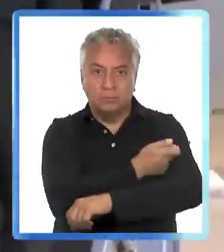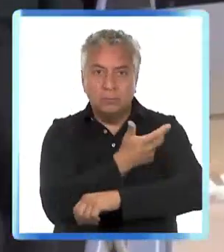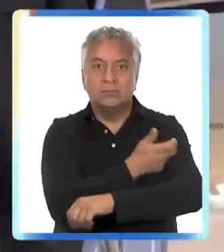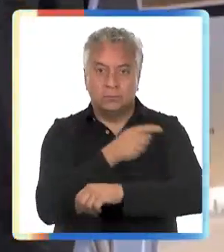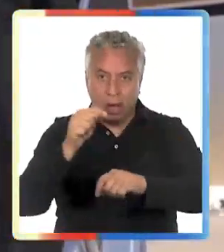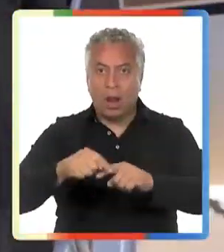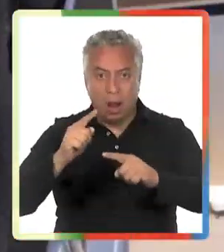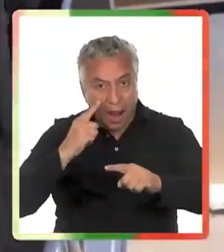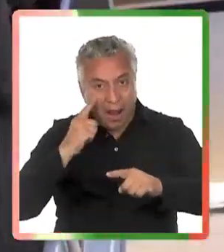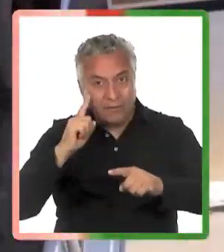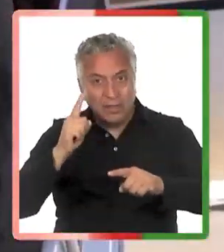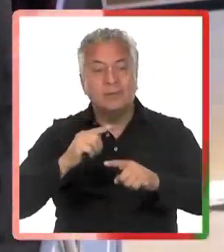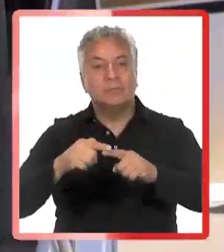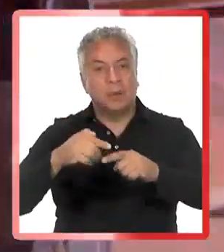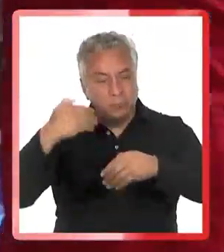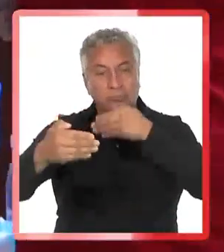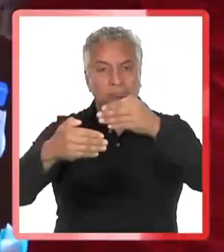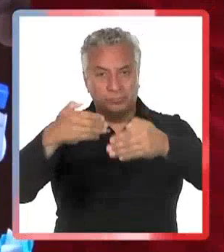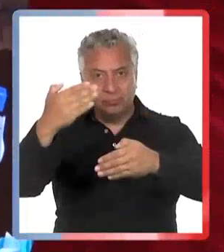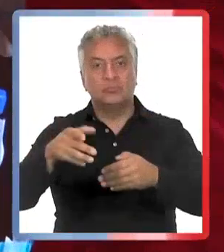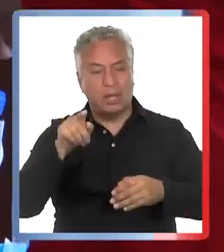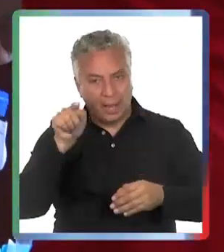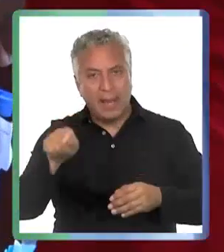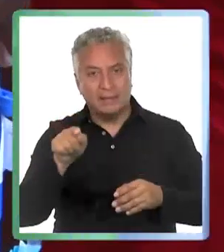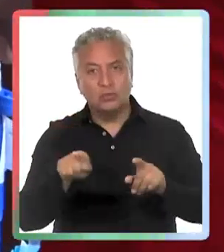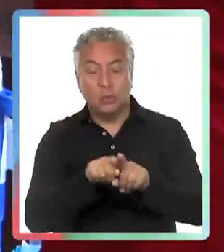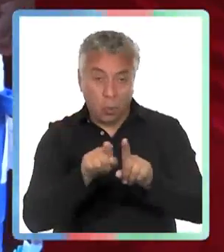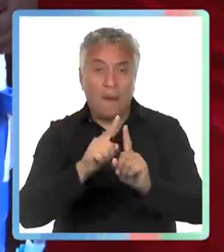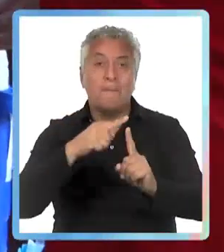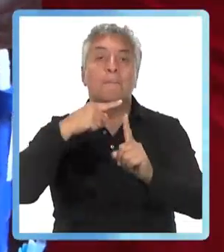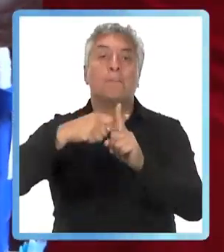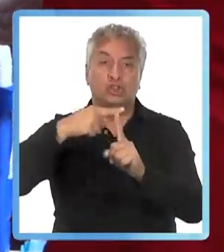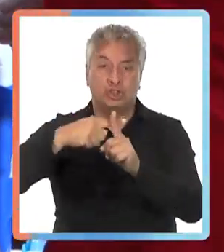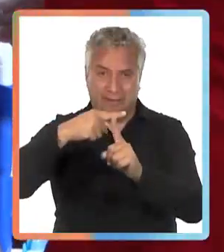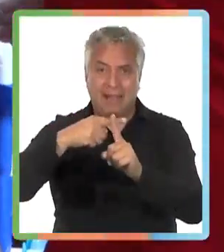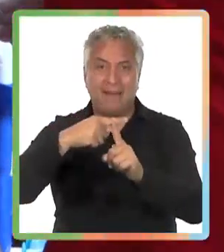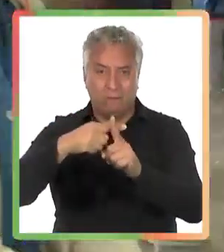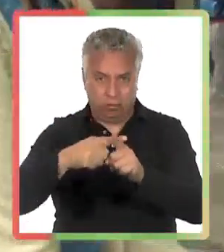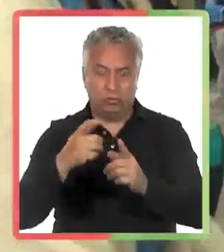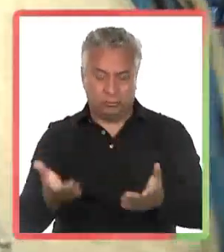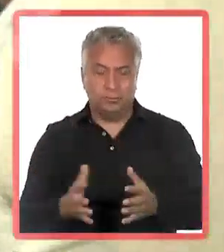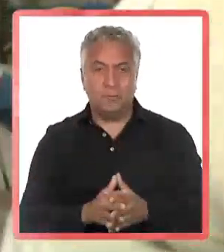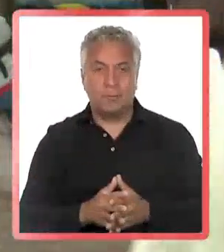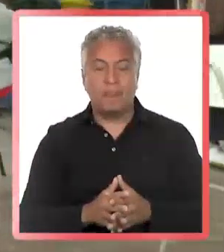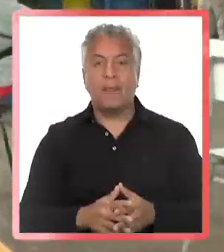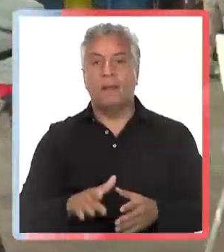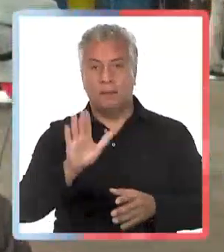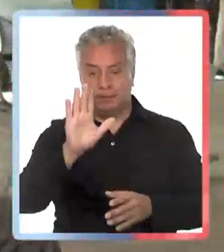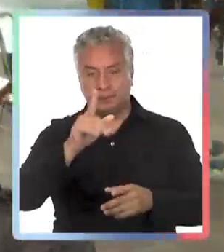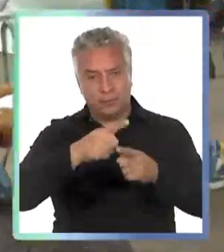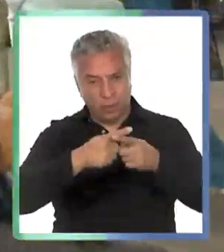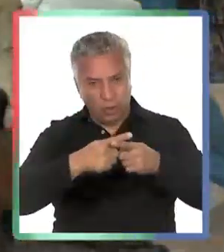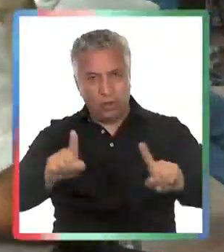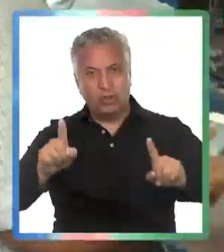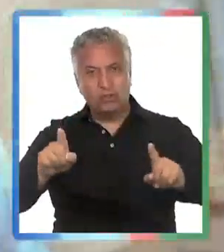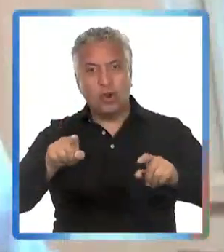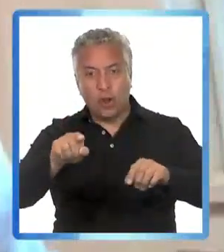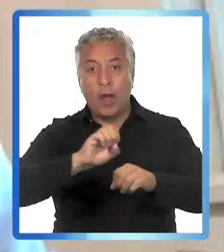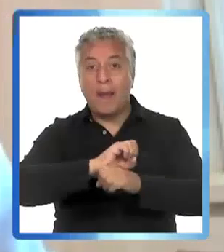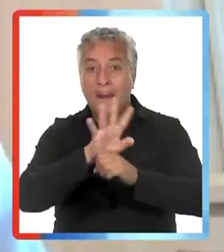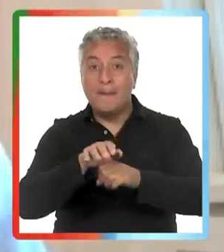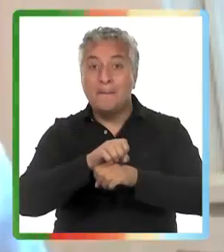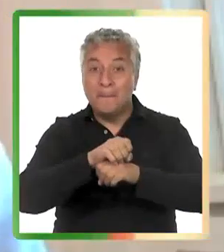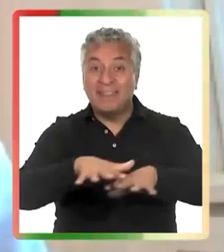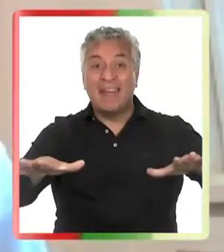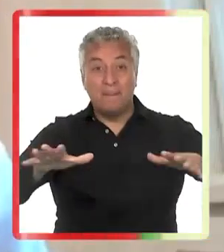vacunas que obviamente se van a empezar a utilizar para otras enfermedades. Así que eso tiene también otros beneficios adicionales. Ahora, la otra grave